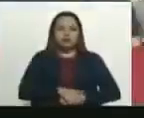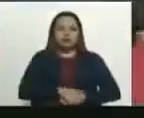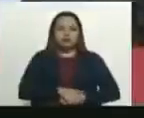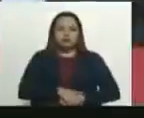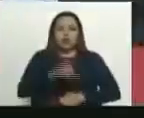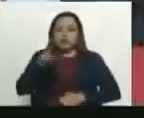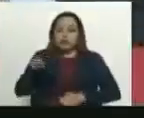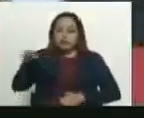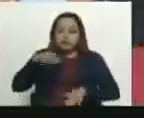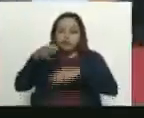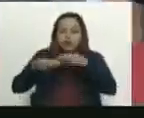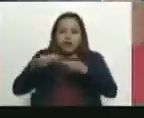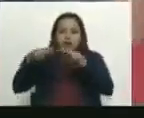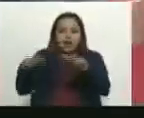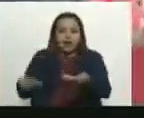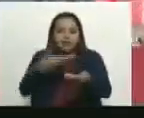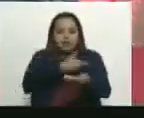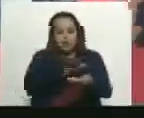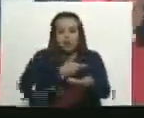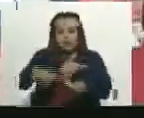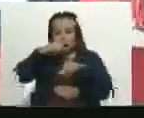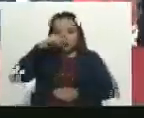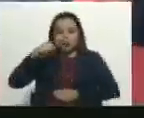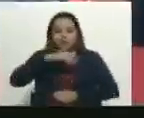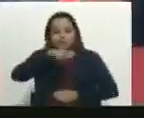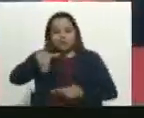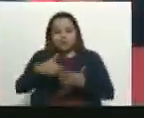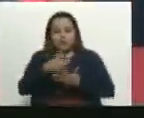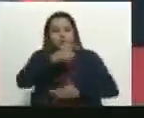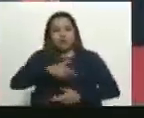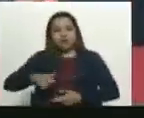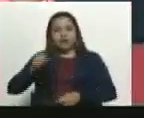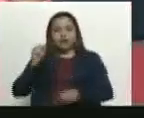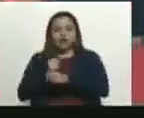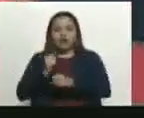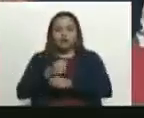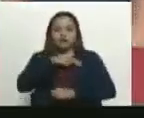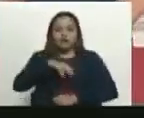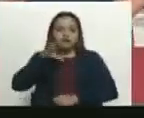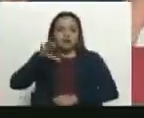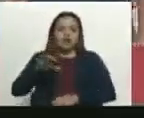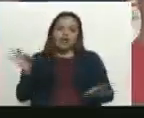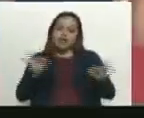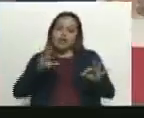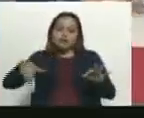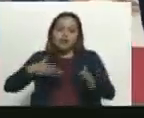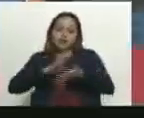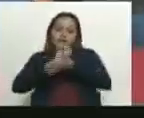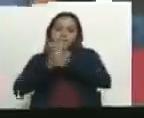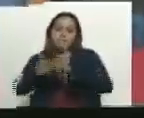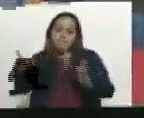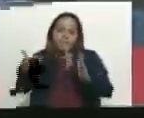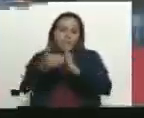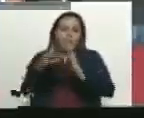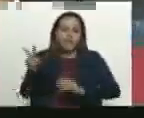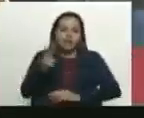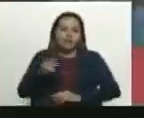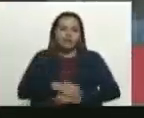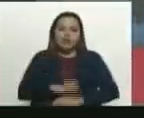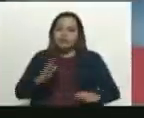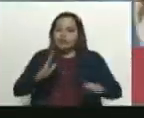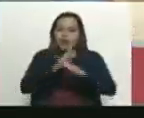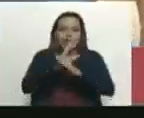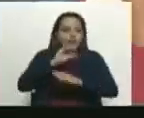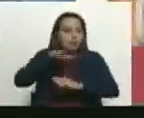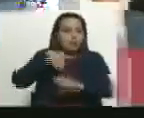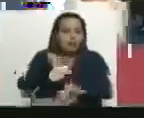regalo del presidente Nicolás Maduro para los trabajadores y las trabajadoras de nuestro país. Nada puede con Venezuela, nada detiene a Venezuela. El bloqueo no podrá